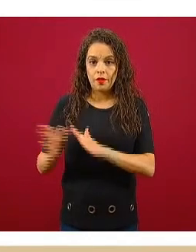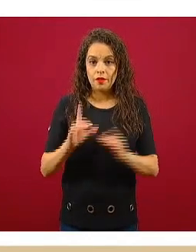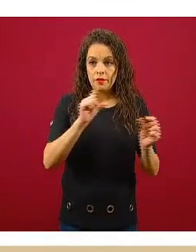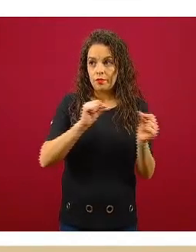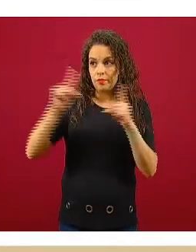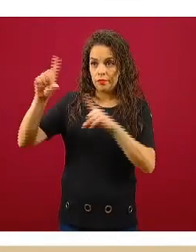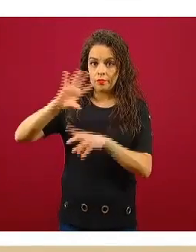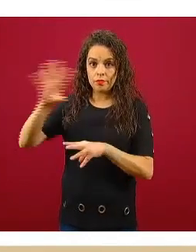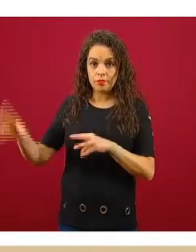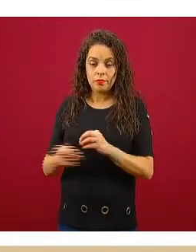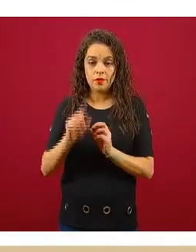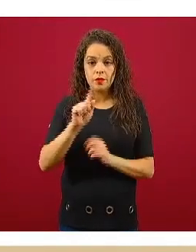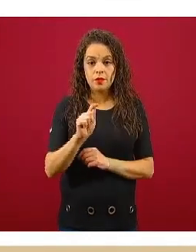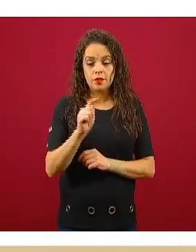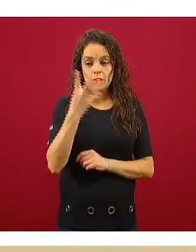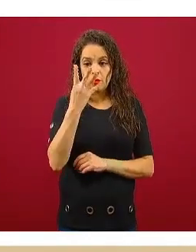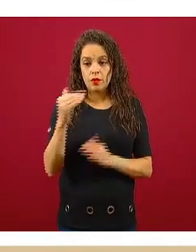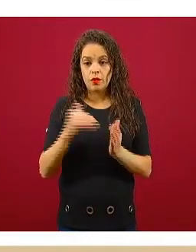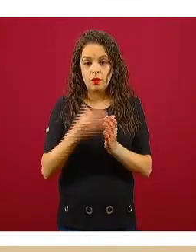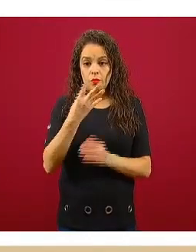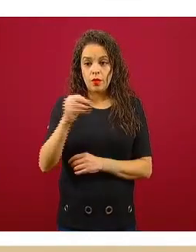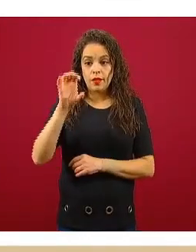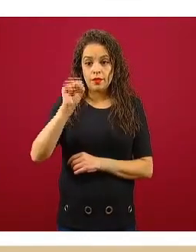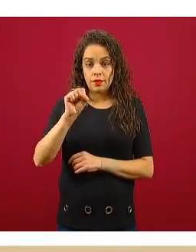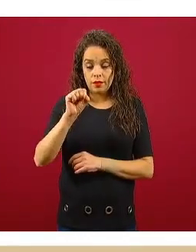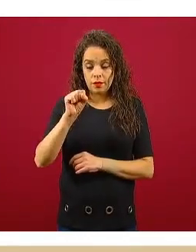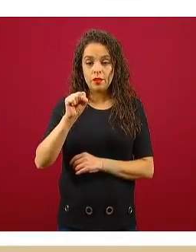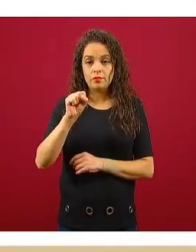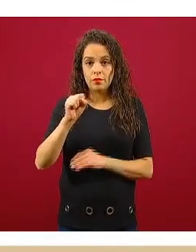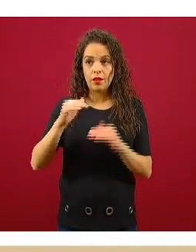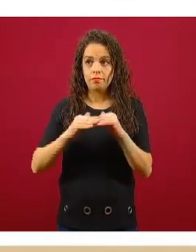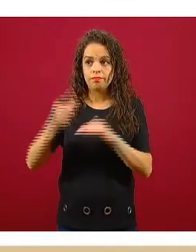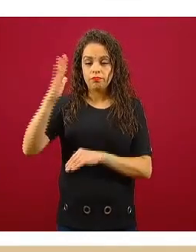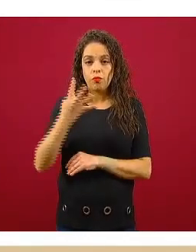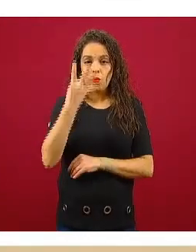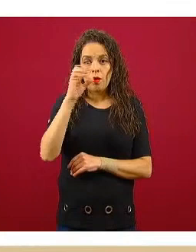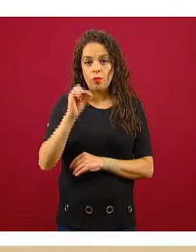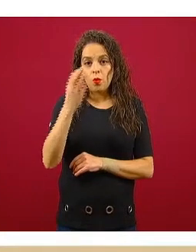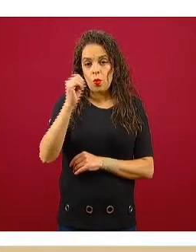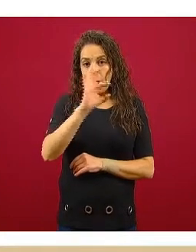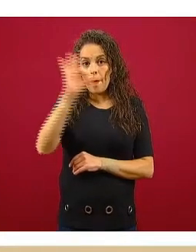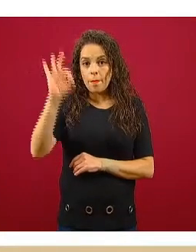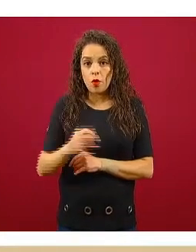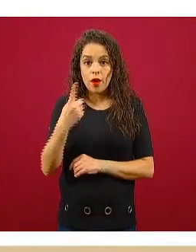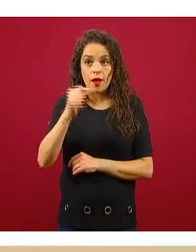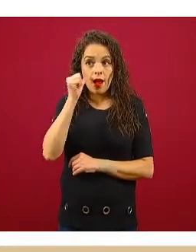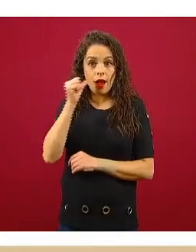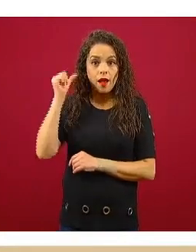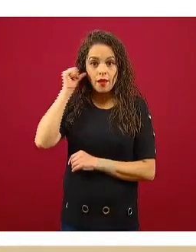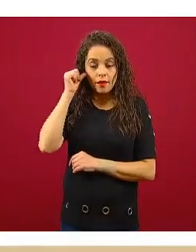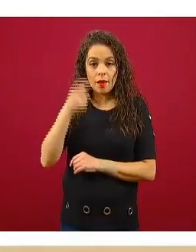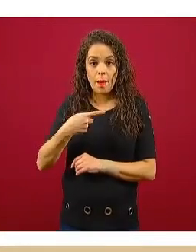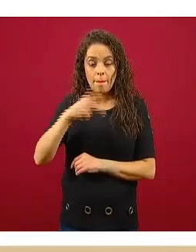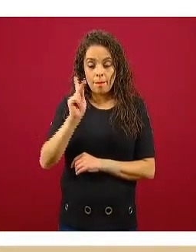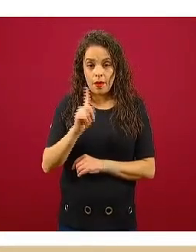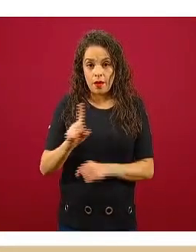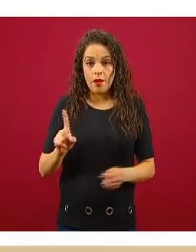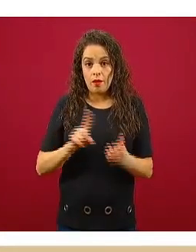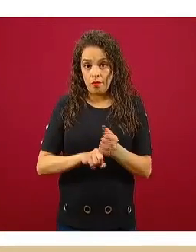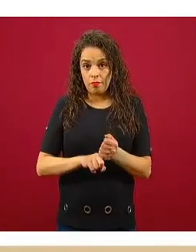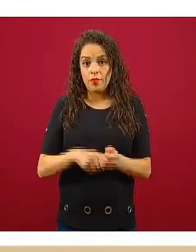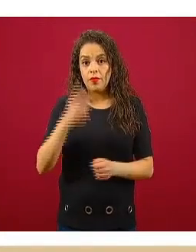los 74.560, fue un incremento de 4.9% al día de ayer, pero que representó